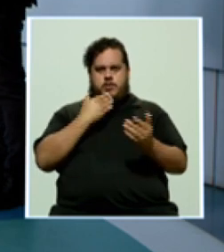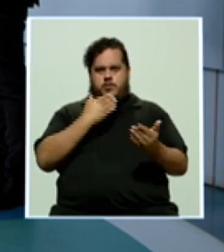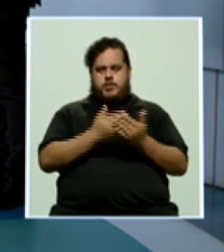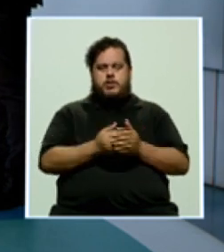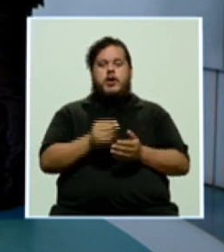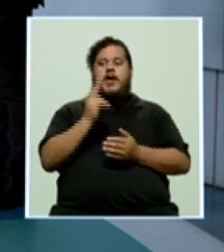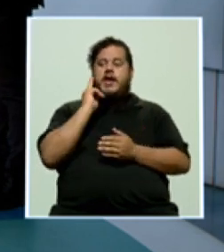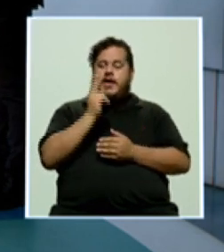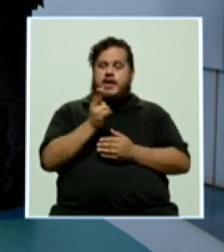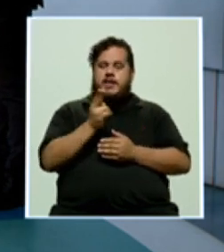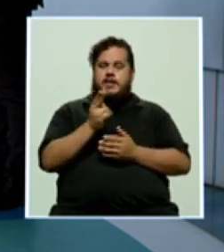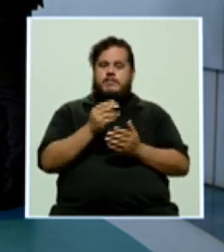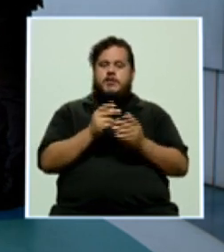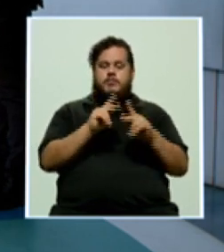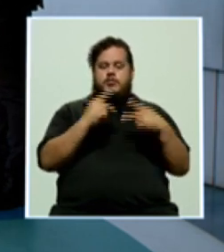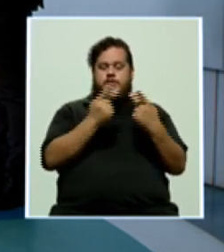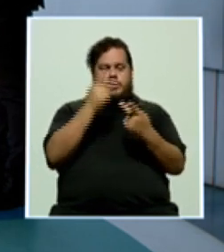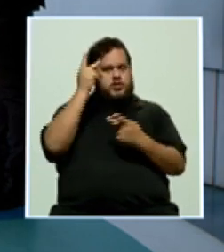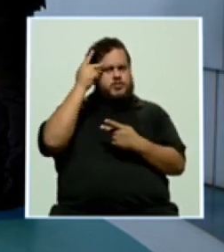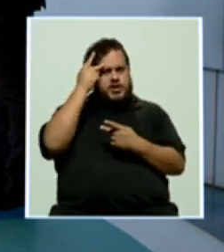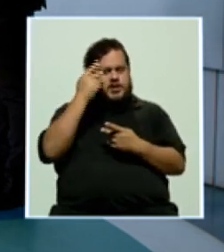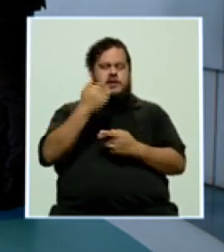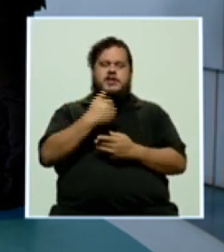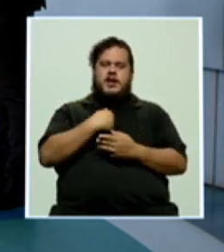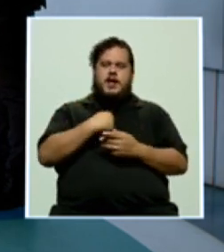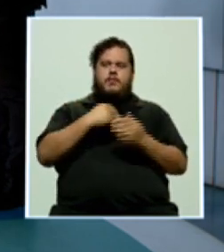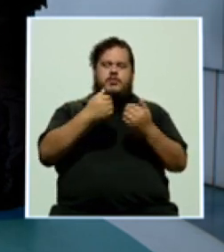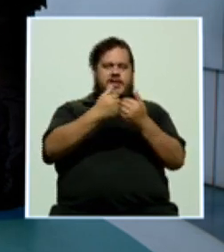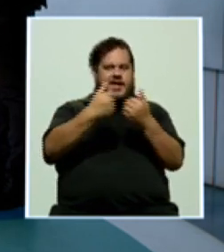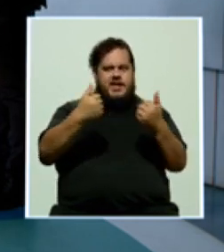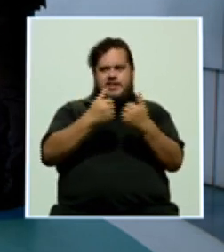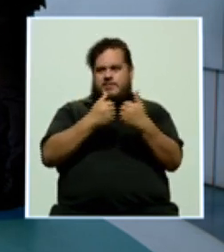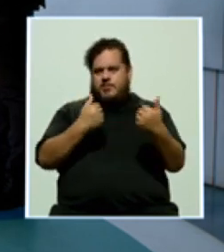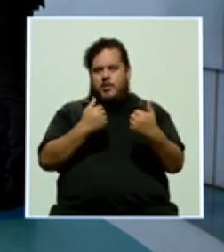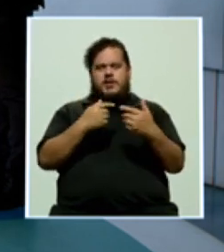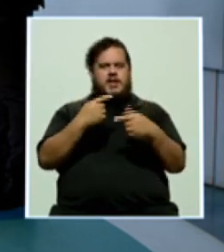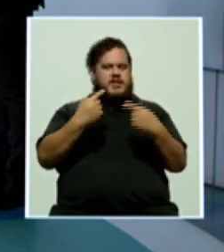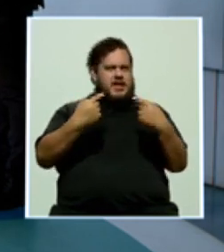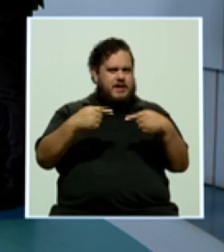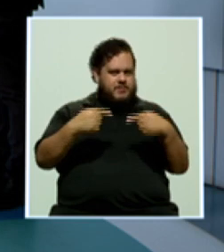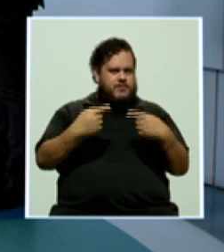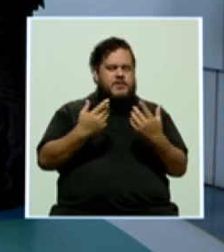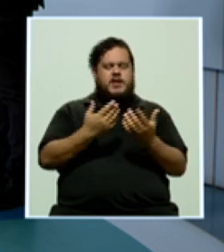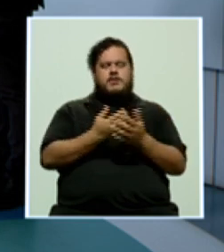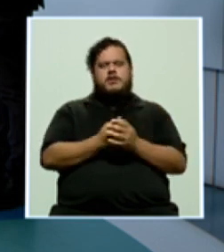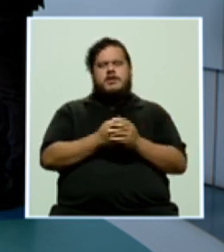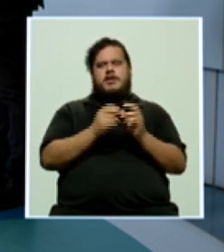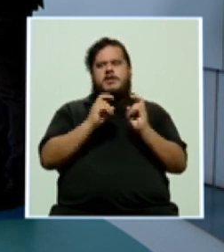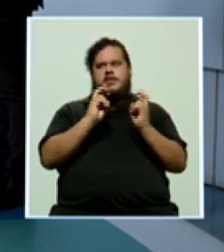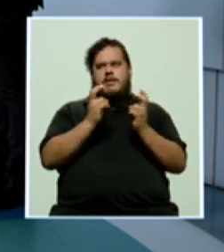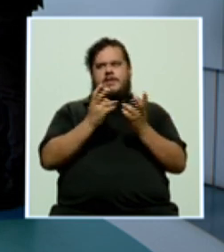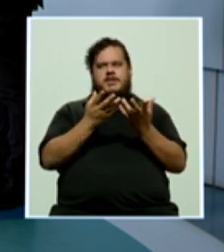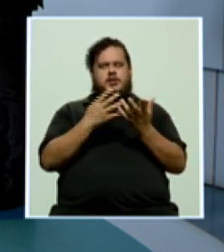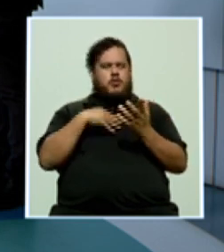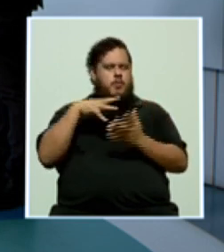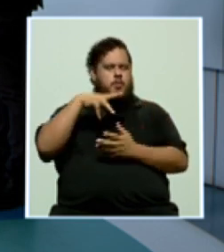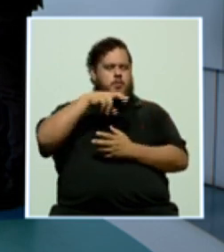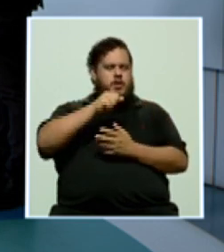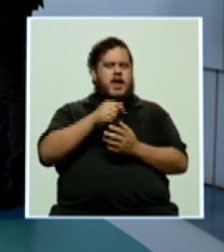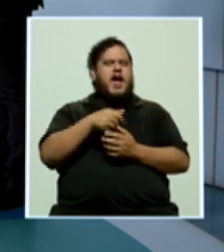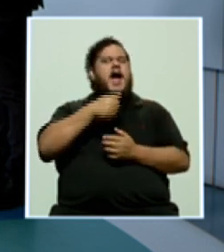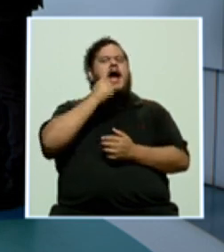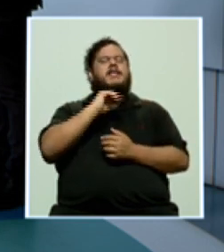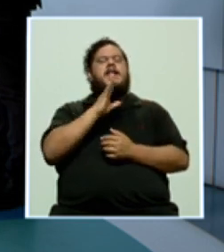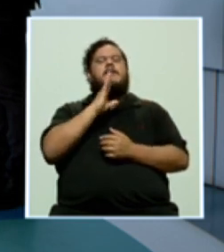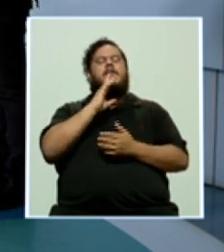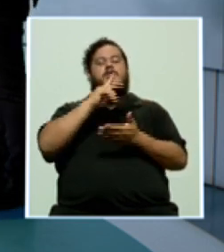mismas fracciones hay todavía divisiones, hay conflictos y hay temas que son muy álgidos. Ayer hablábamos del tema del salario global,